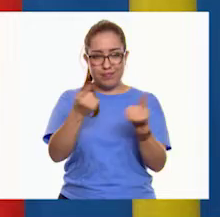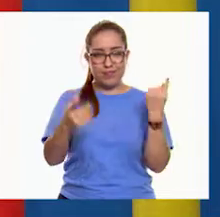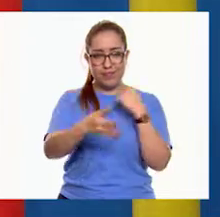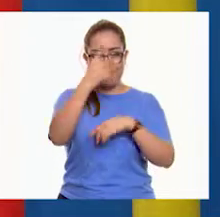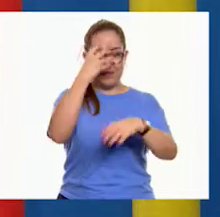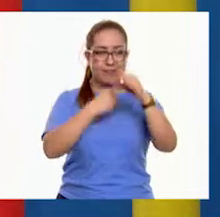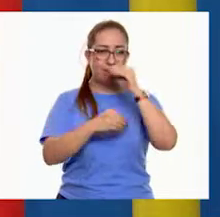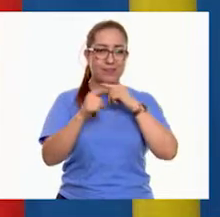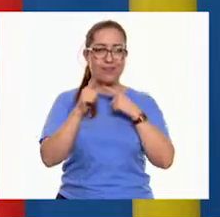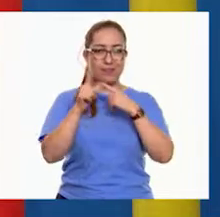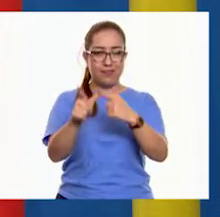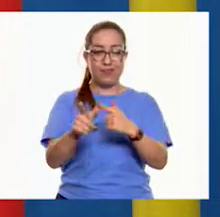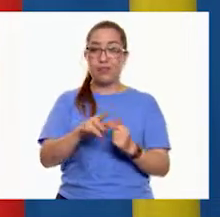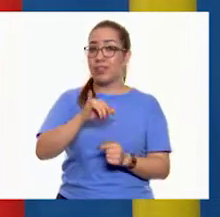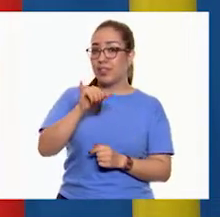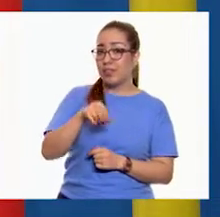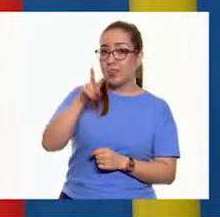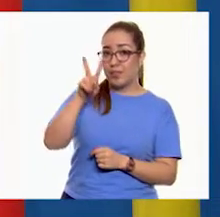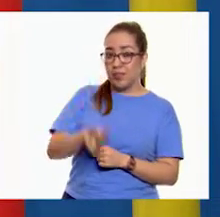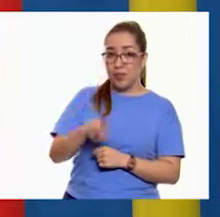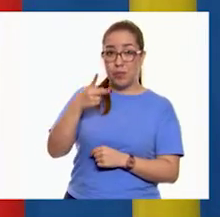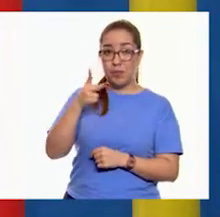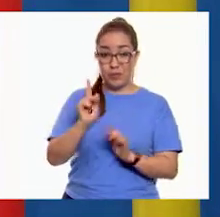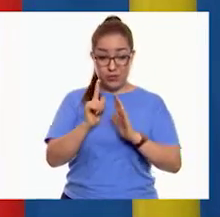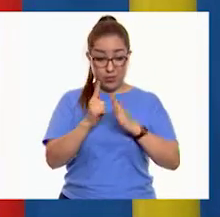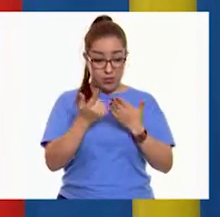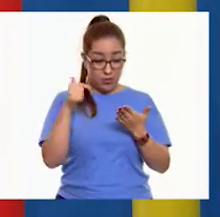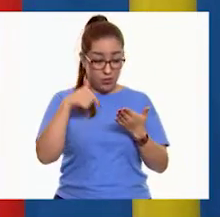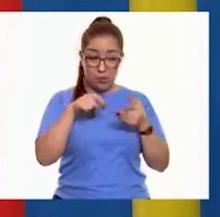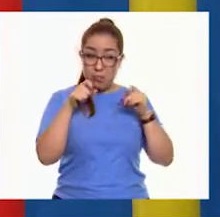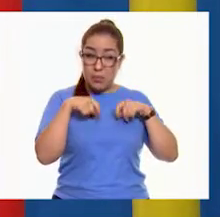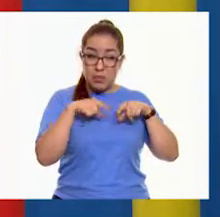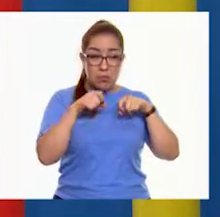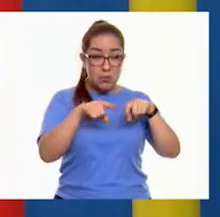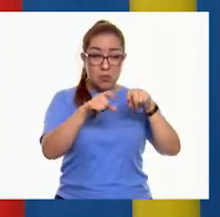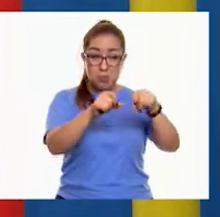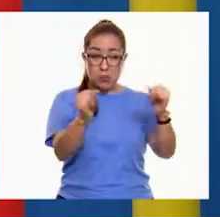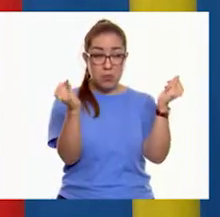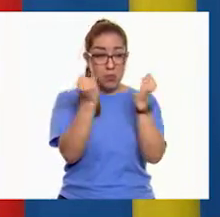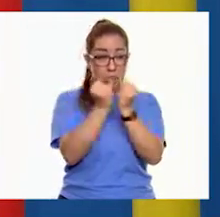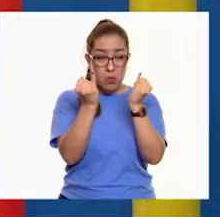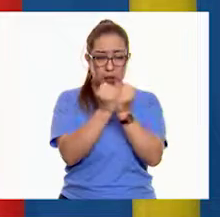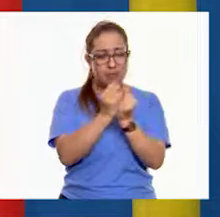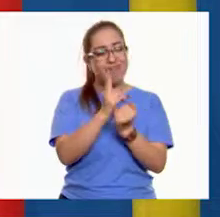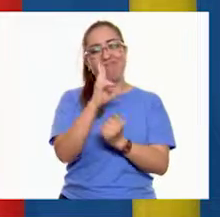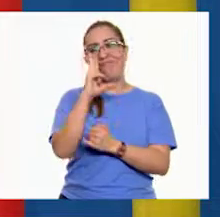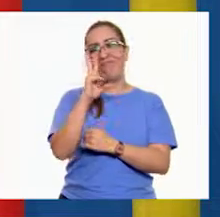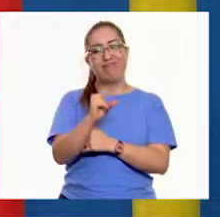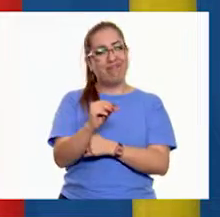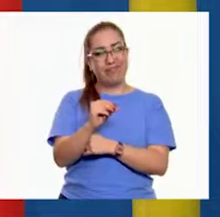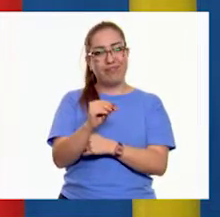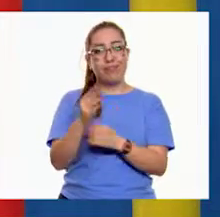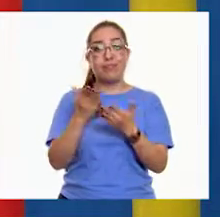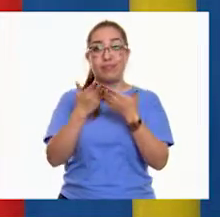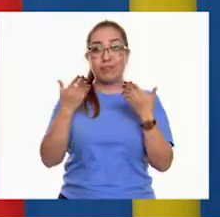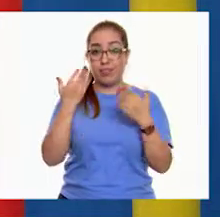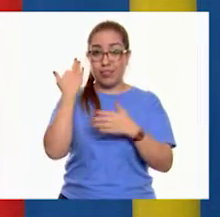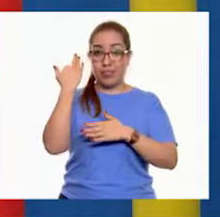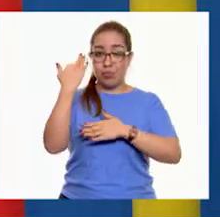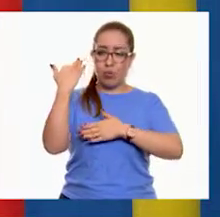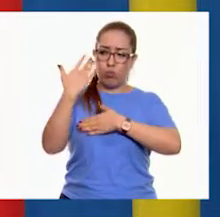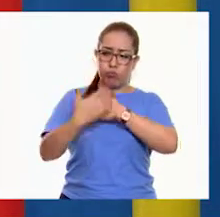aunque tampoco los libros de texto han permanecido iguales desde el momento en que se crearon. sino que han ido adaptándose